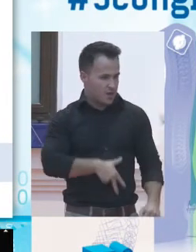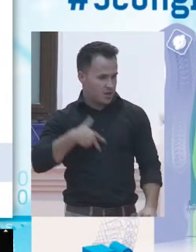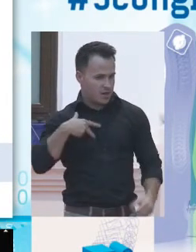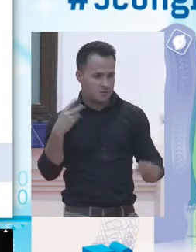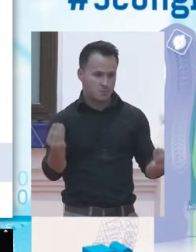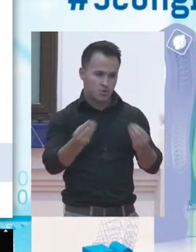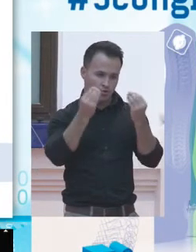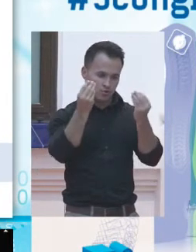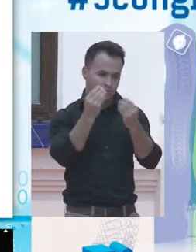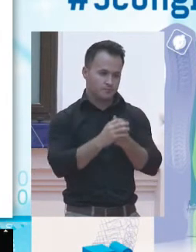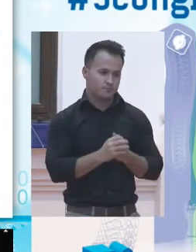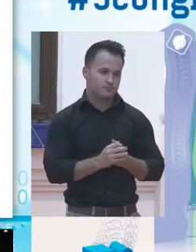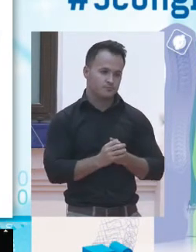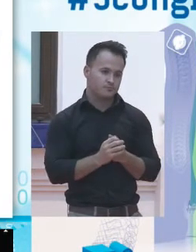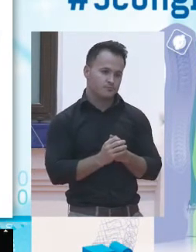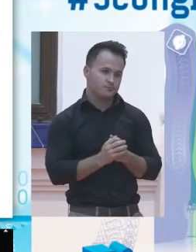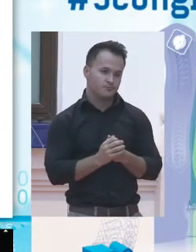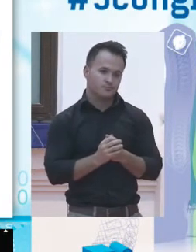empresa.